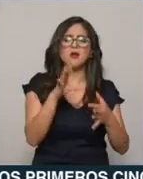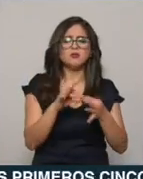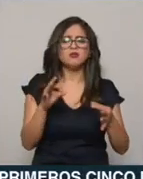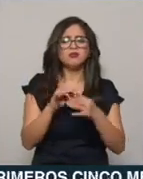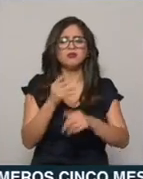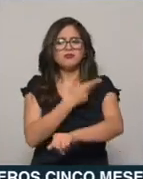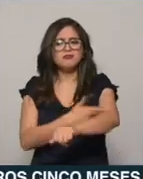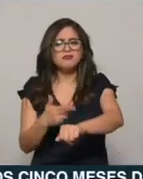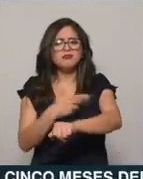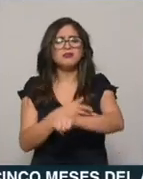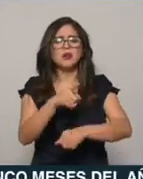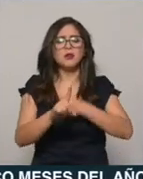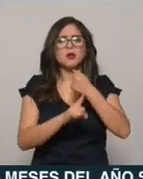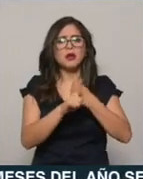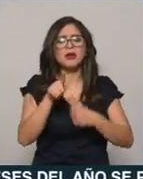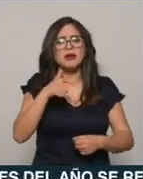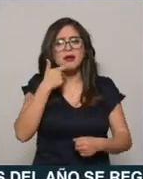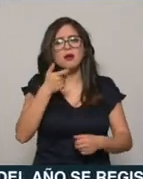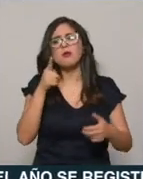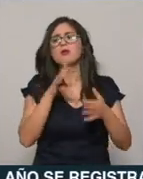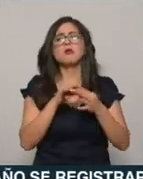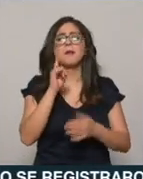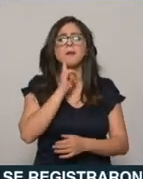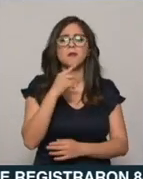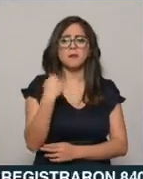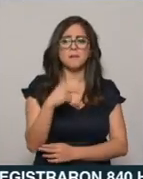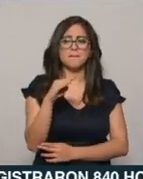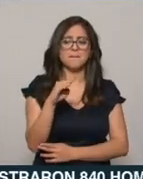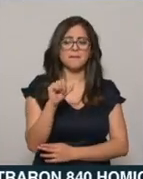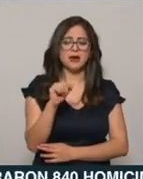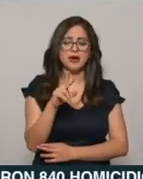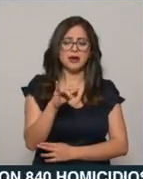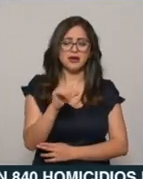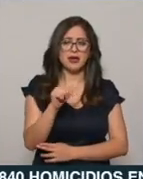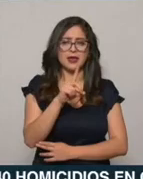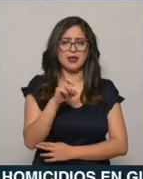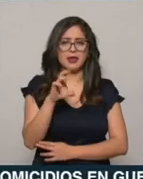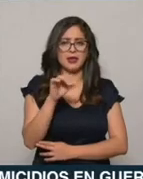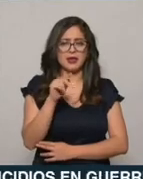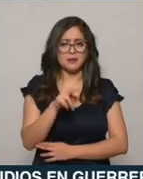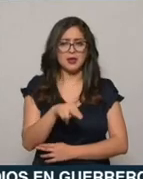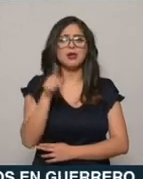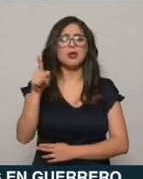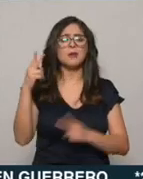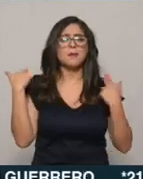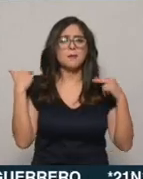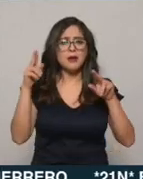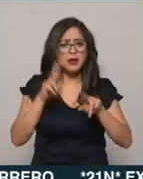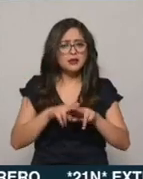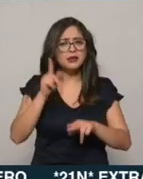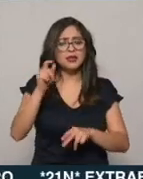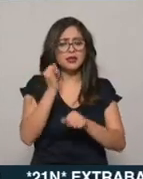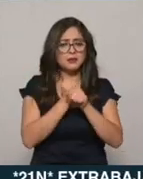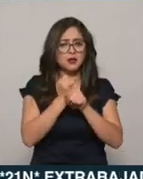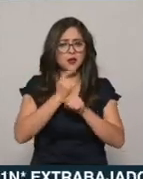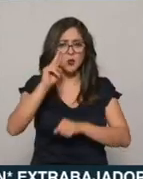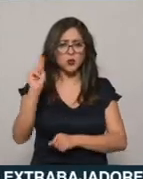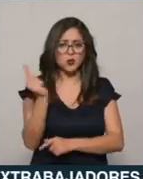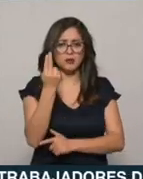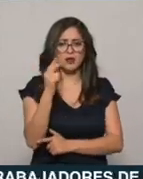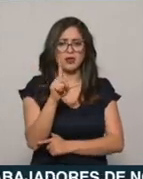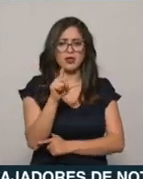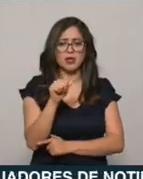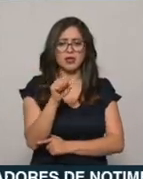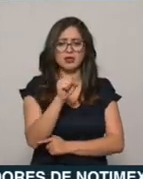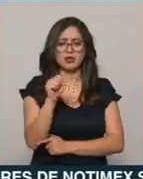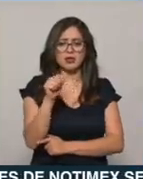Hoy queremos compartirle el análisis que nos brindó María del Carmen Sendón. Ella es docente e investigadora de la Universidad La Salle. Esto es lo que dijo a las cámaras